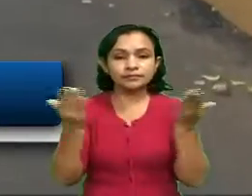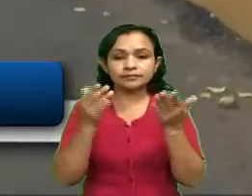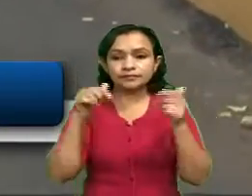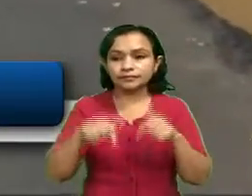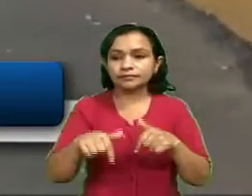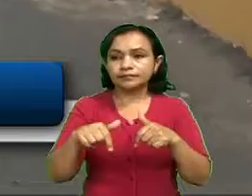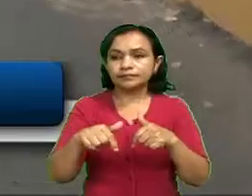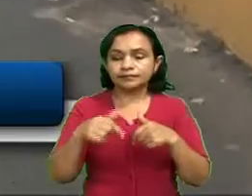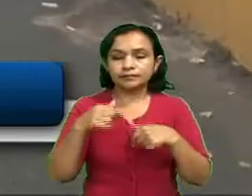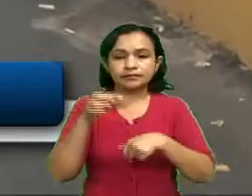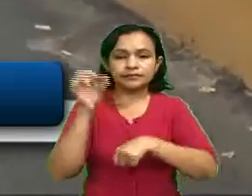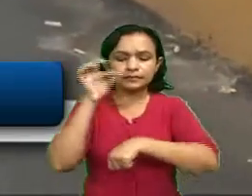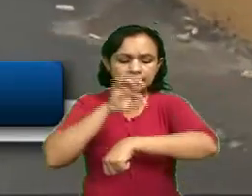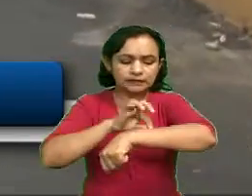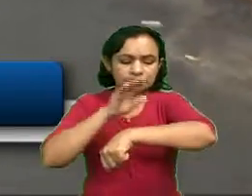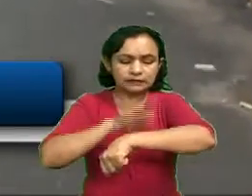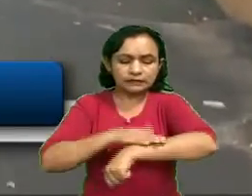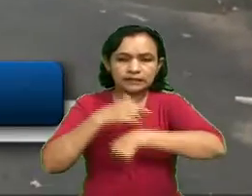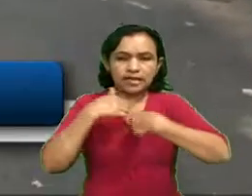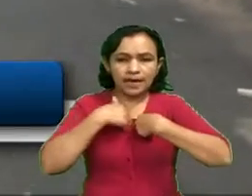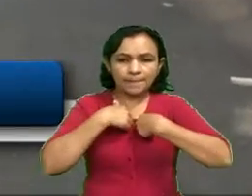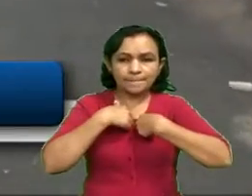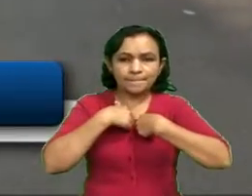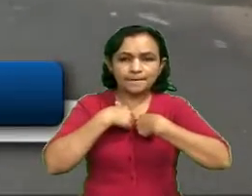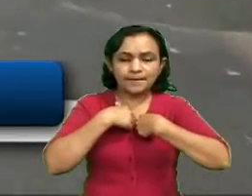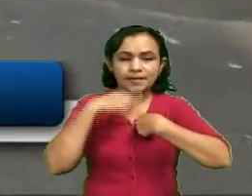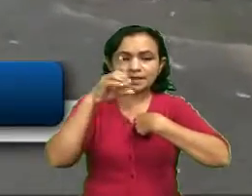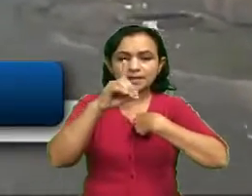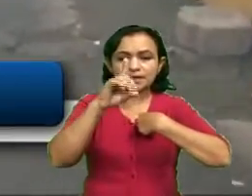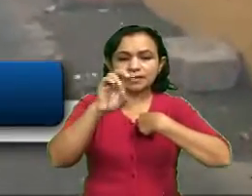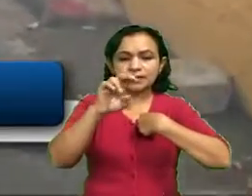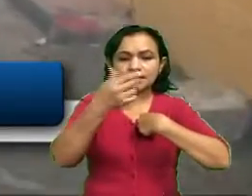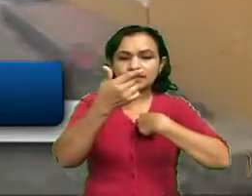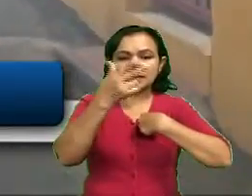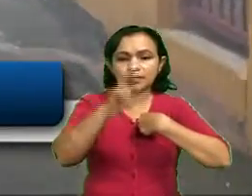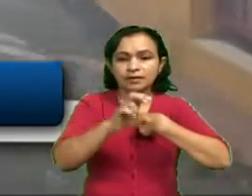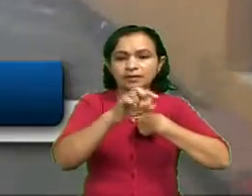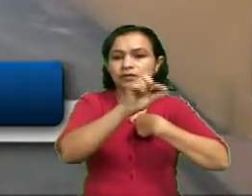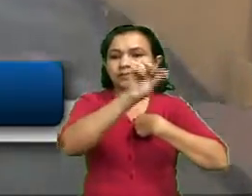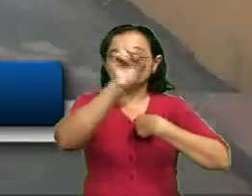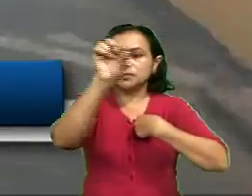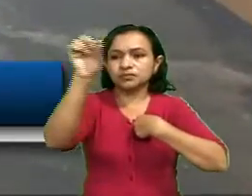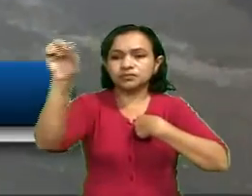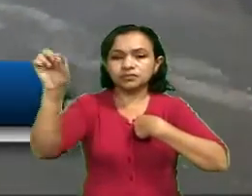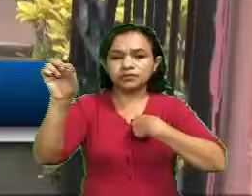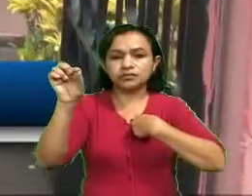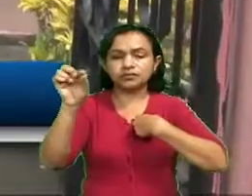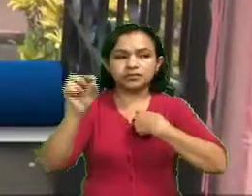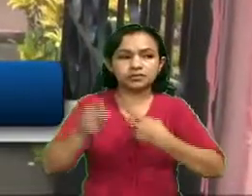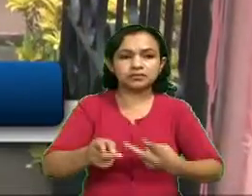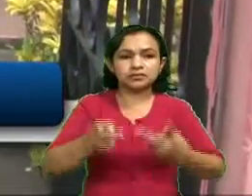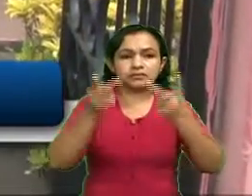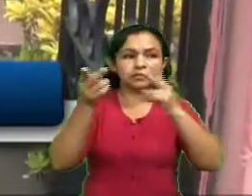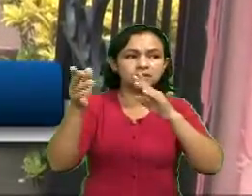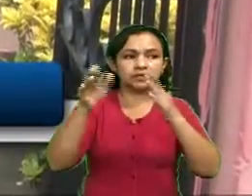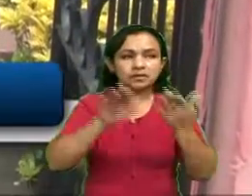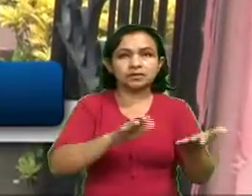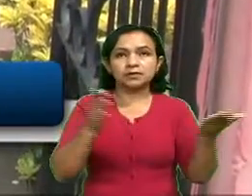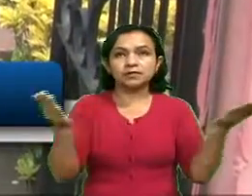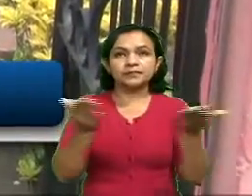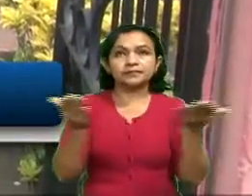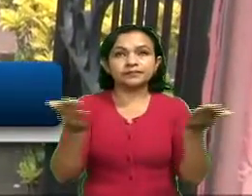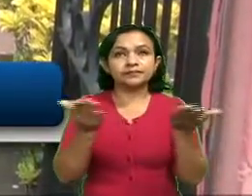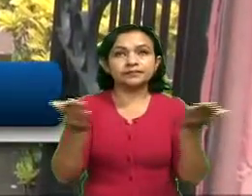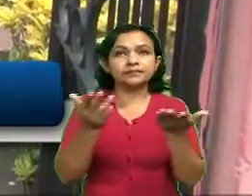ejemplo? A mí me picó el zancudo que tiene dengue. ¿Cuánto viaja? ¿Él vive, no vive? ¿Cómo es la historia de